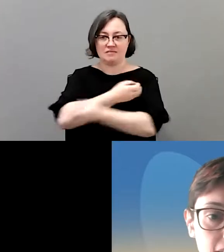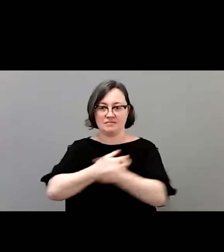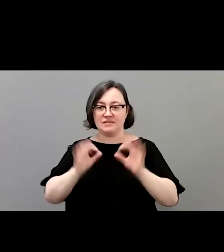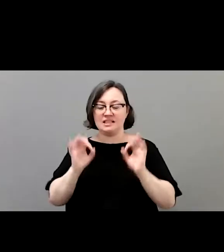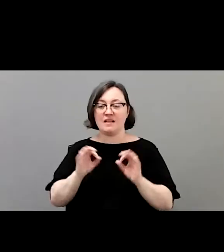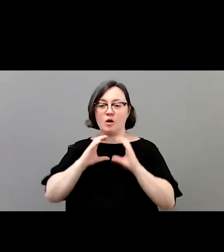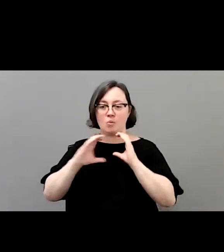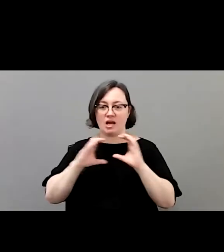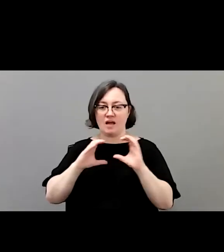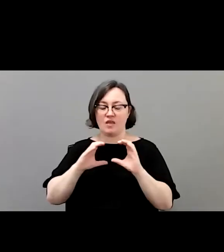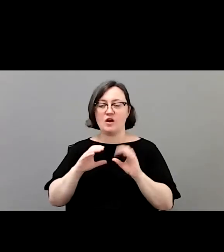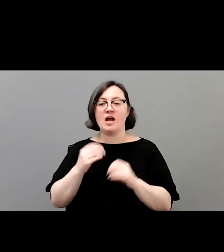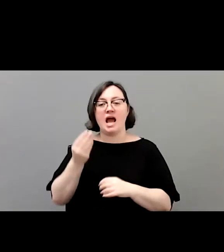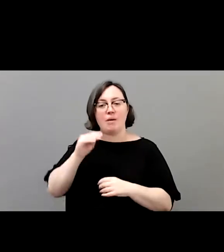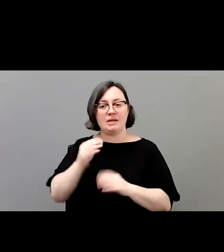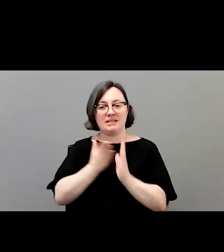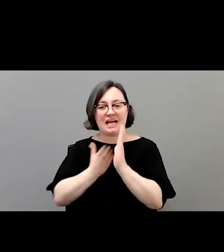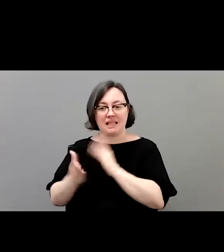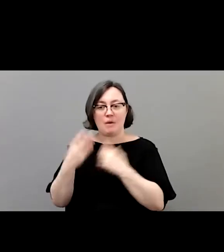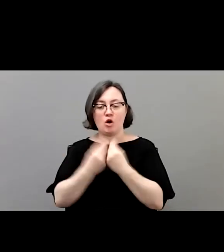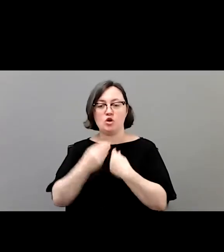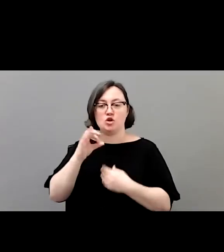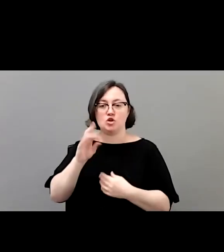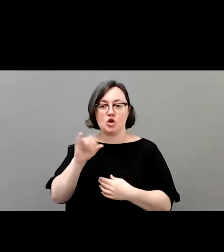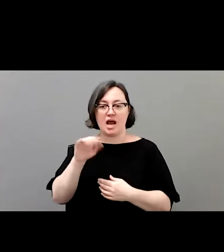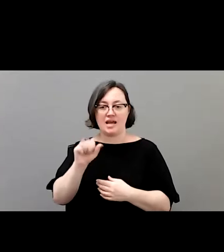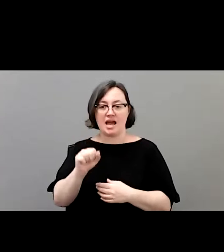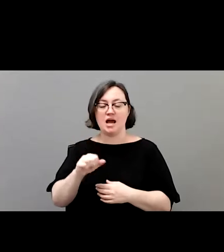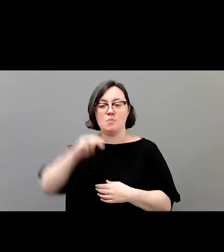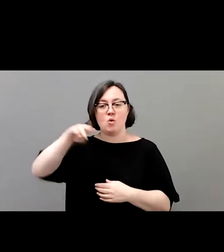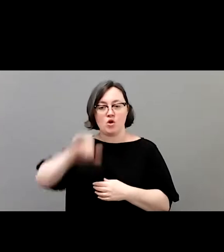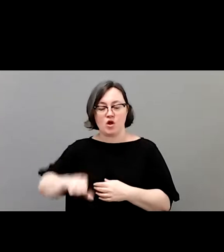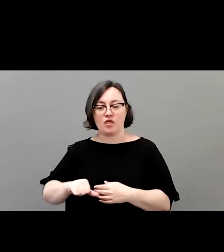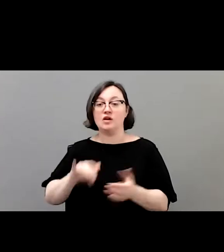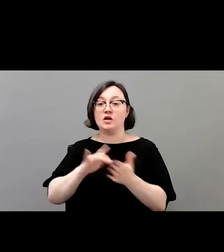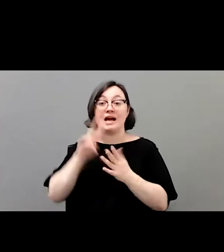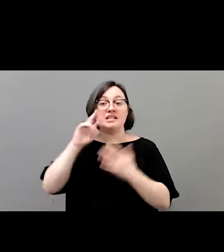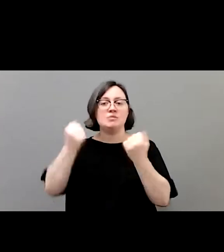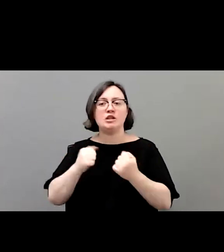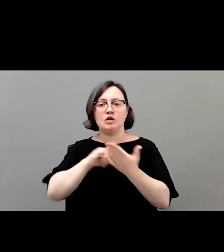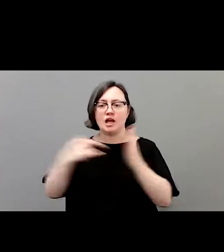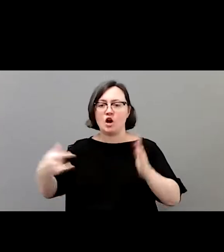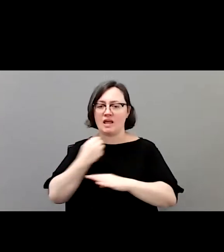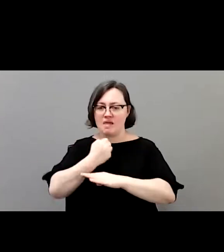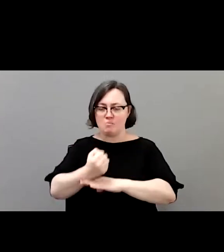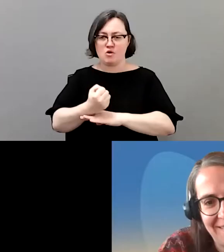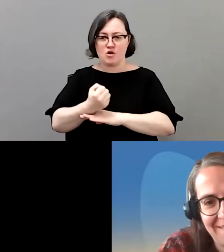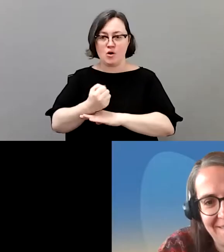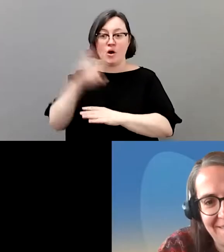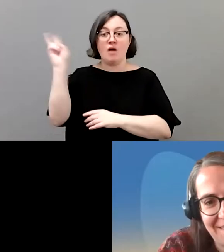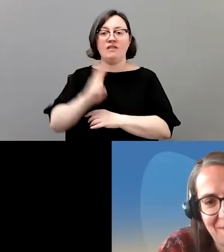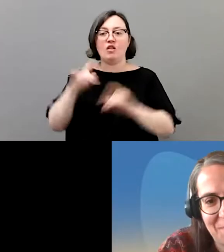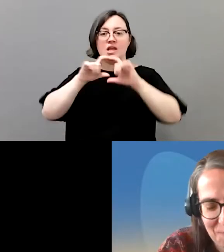de comunicación aumentativa y alternativa con Soraya Muñoz. Ella es experta en tecnología de apoyo, viene de la